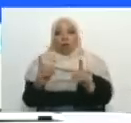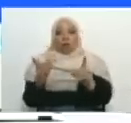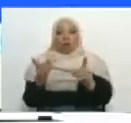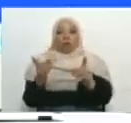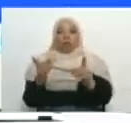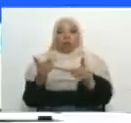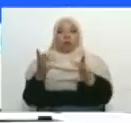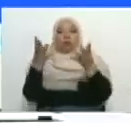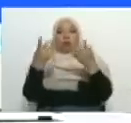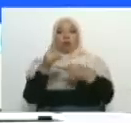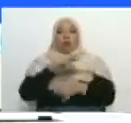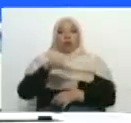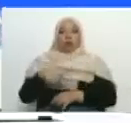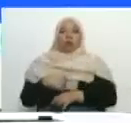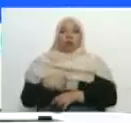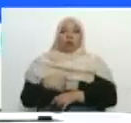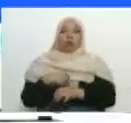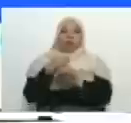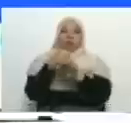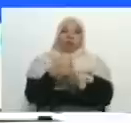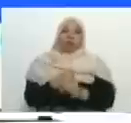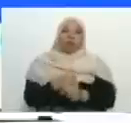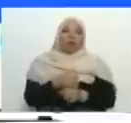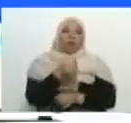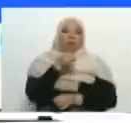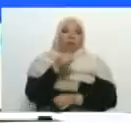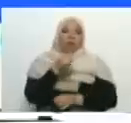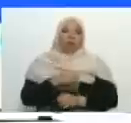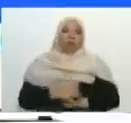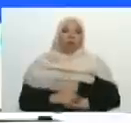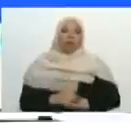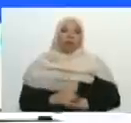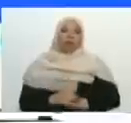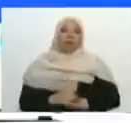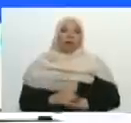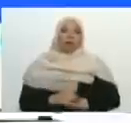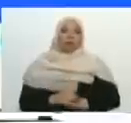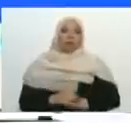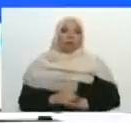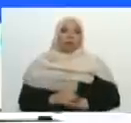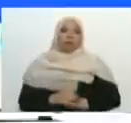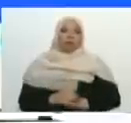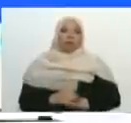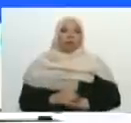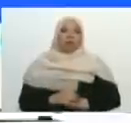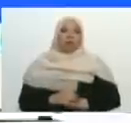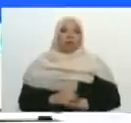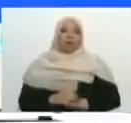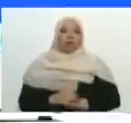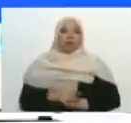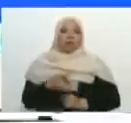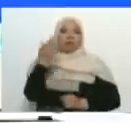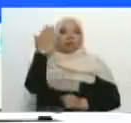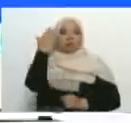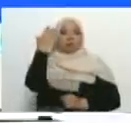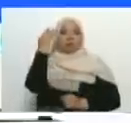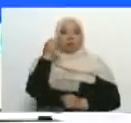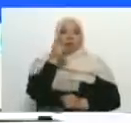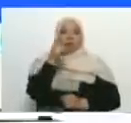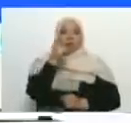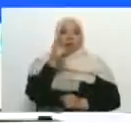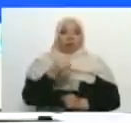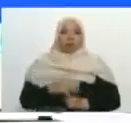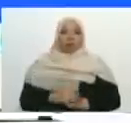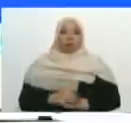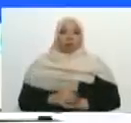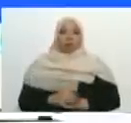Y cuando haya un acuerdo, entonces nuevamente la OFAC. Nuevamente la OFAC, el sicario. Dirá